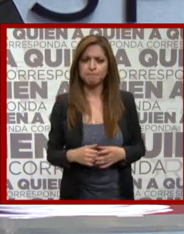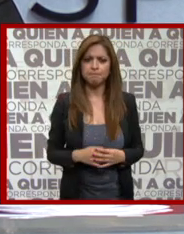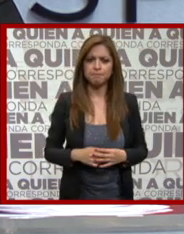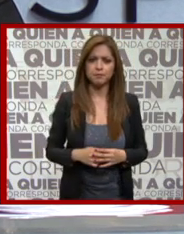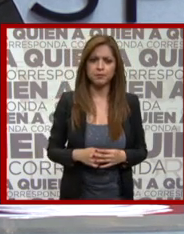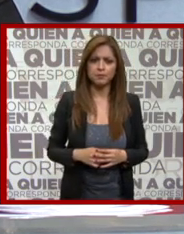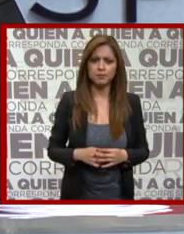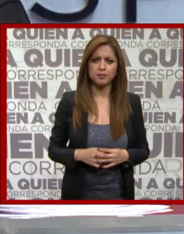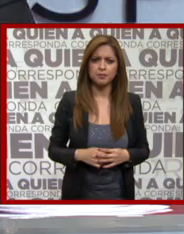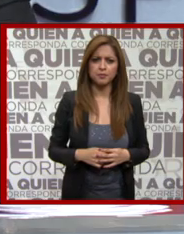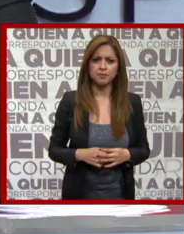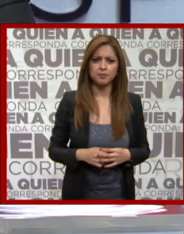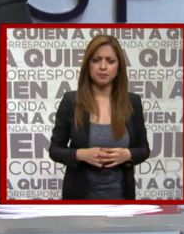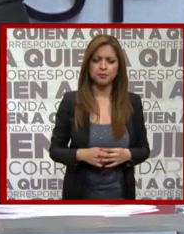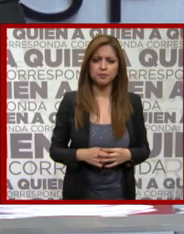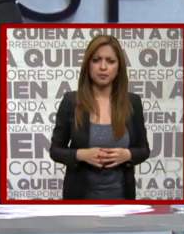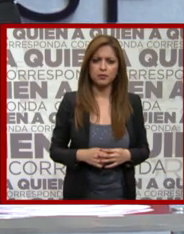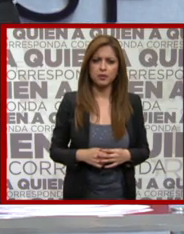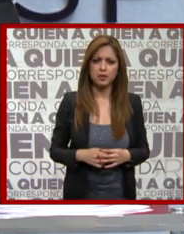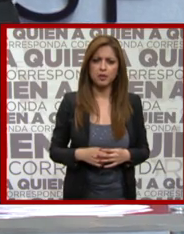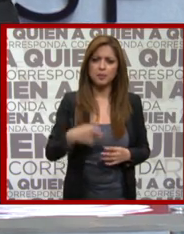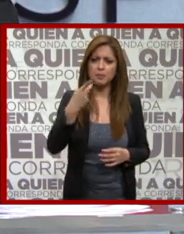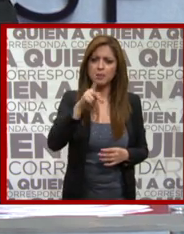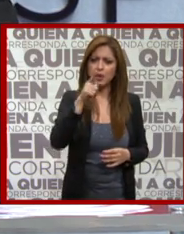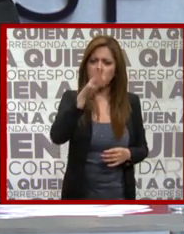Hola, pero ¿qué parte? Porque acuérdate que tenemos